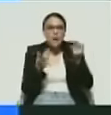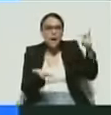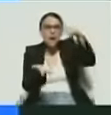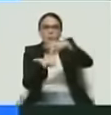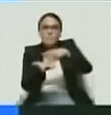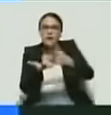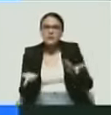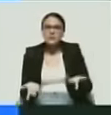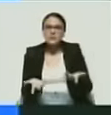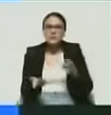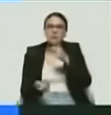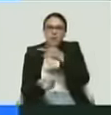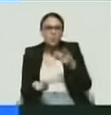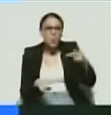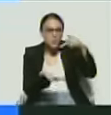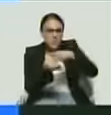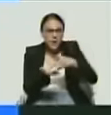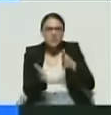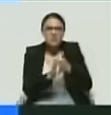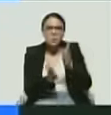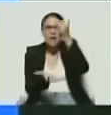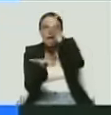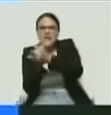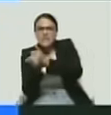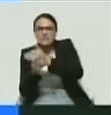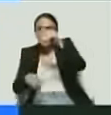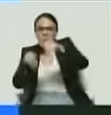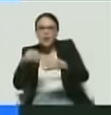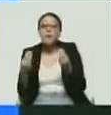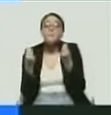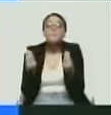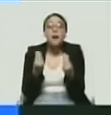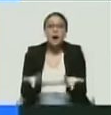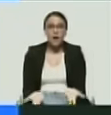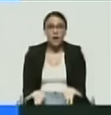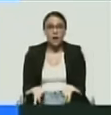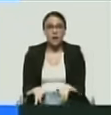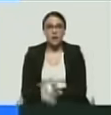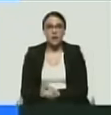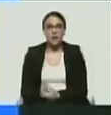Omar González, trampa Casabobo las elecciones, Pérez Viva.